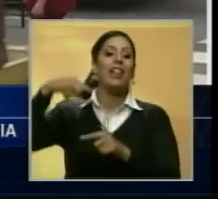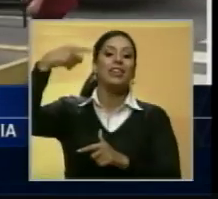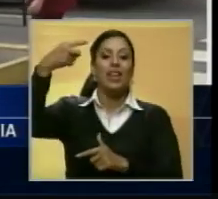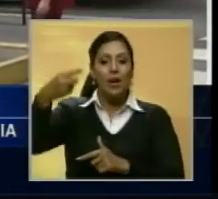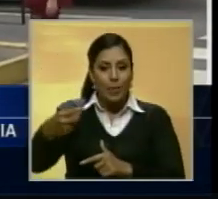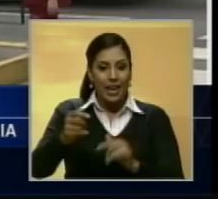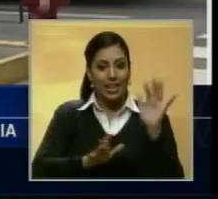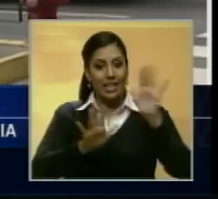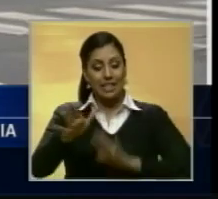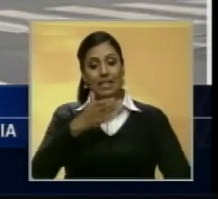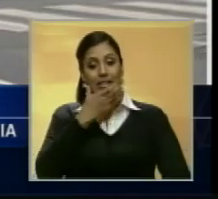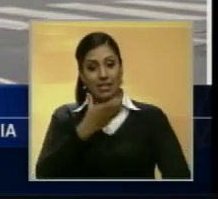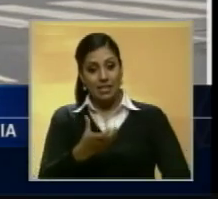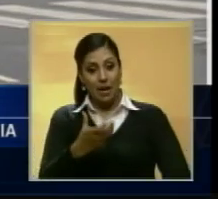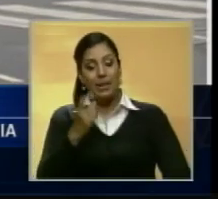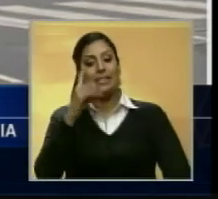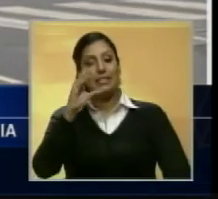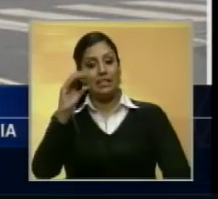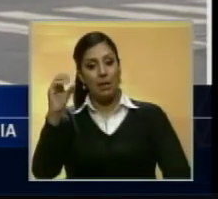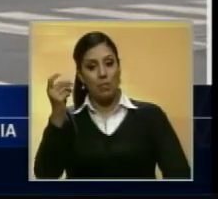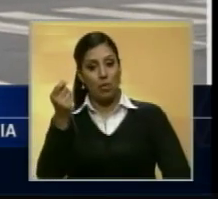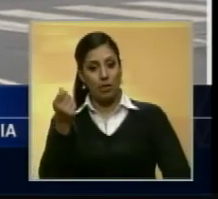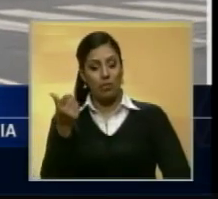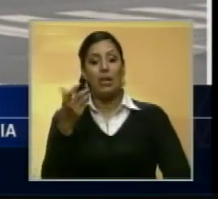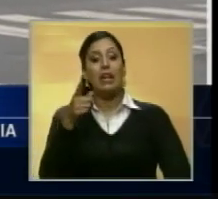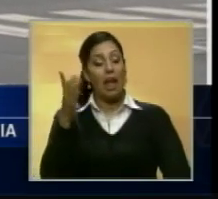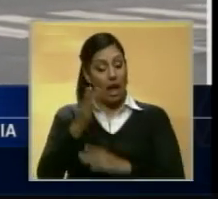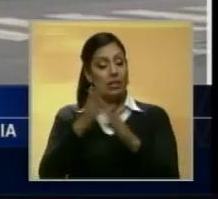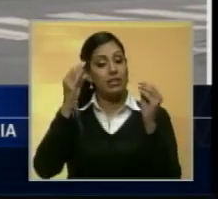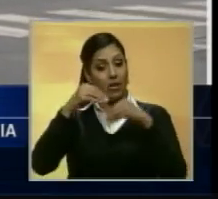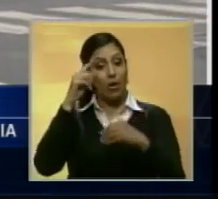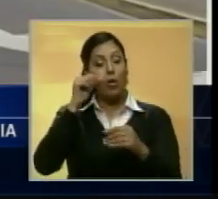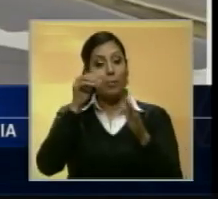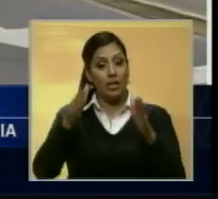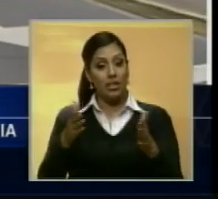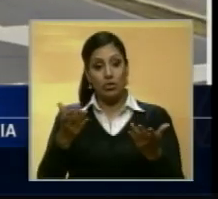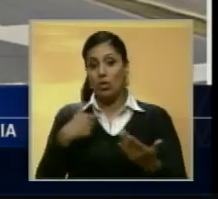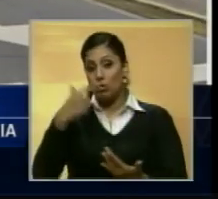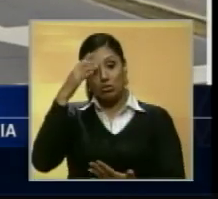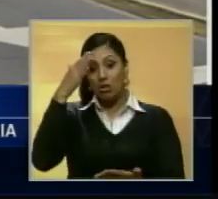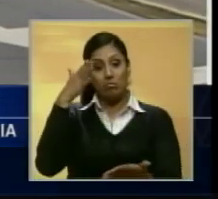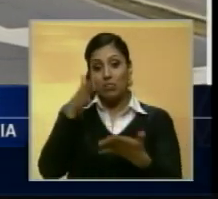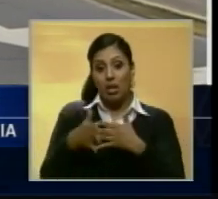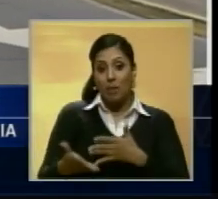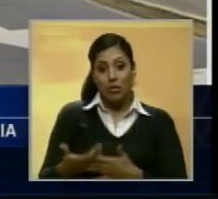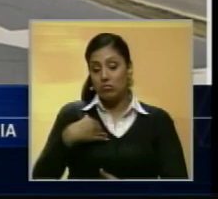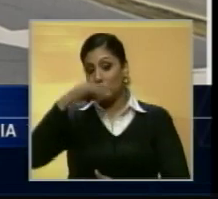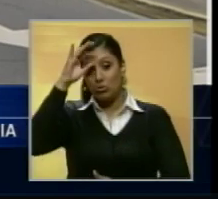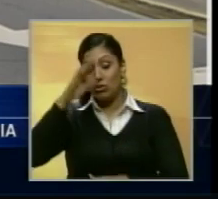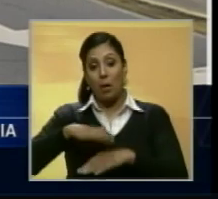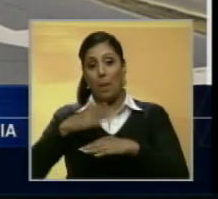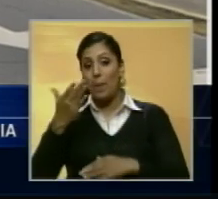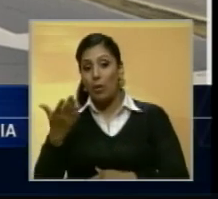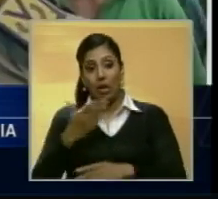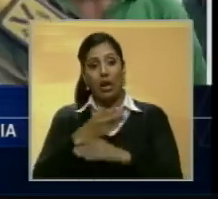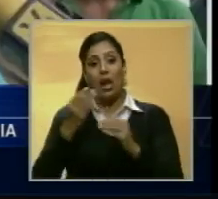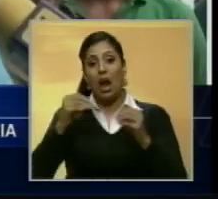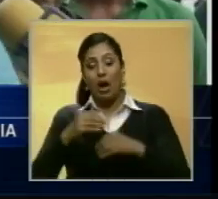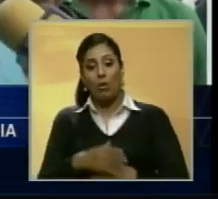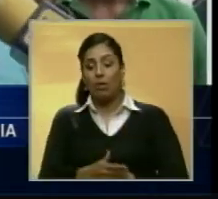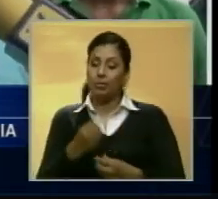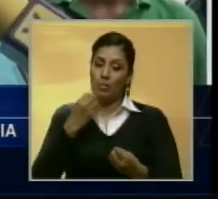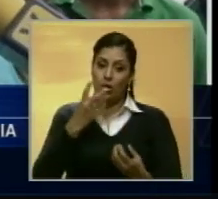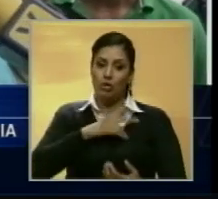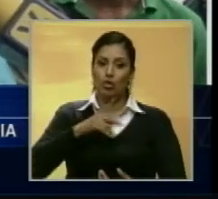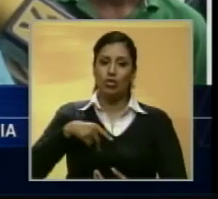del 15 de diciembre 100. Eso fue acordado por el señor ministro. No sabemos qué le pasó, no sabemos por qué se retrató y